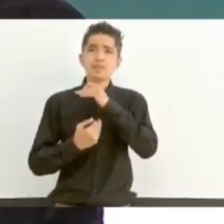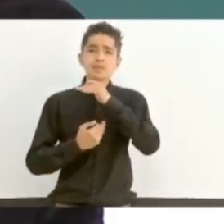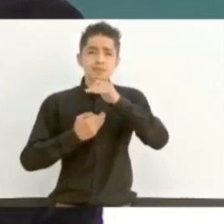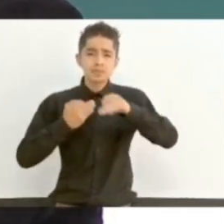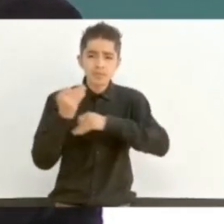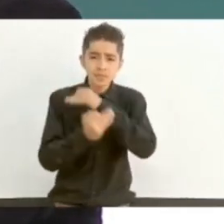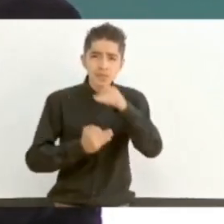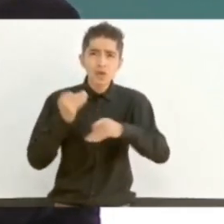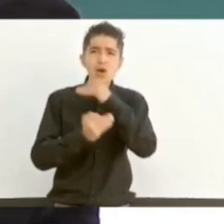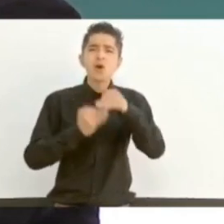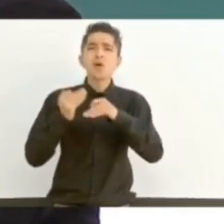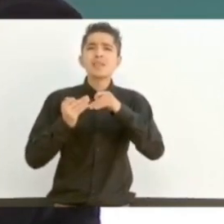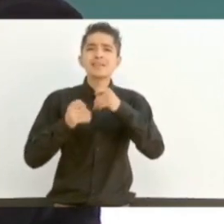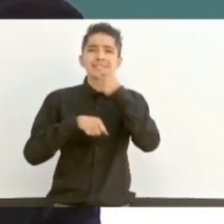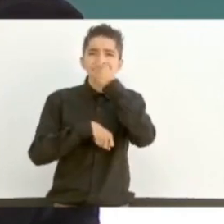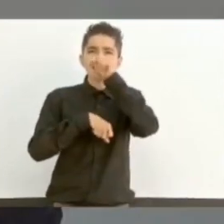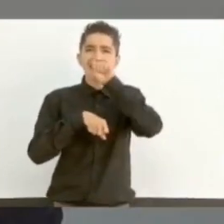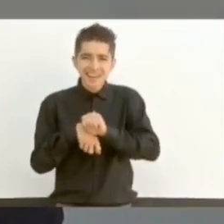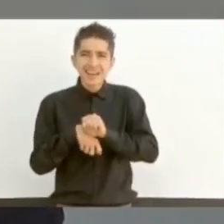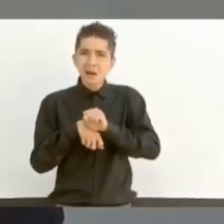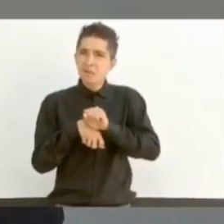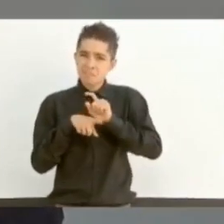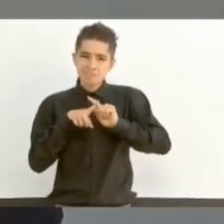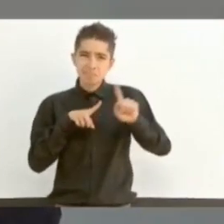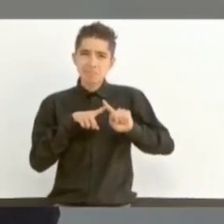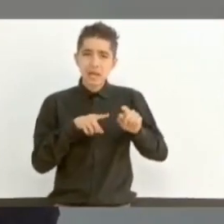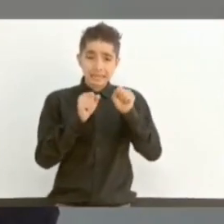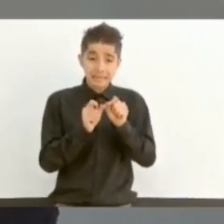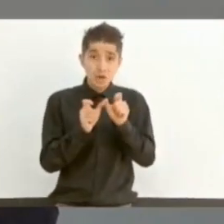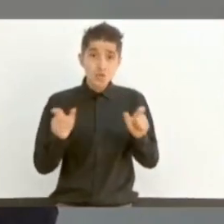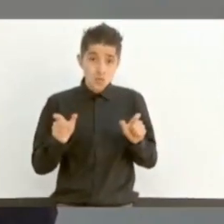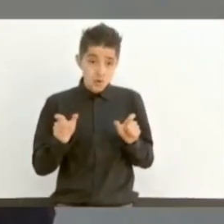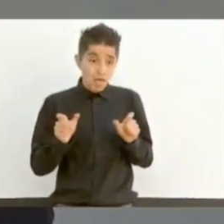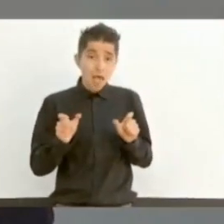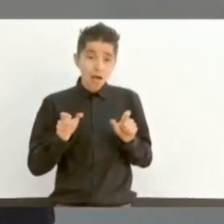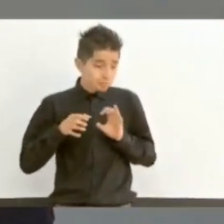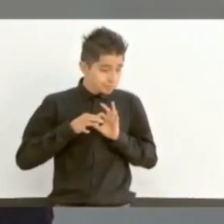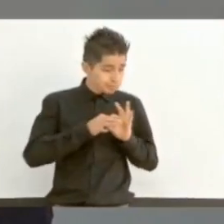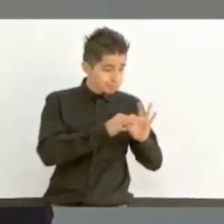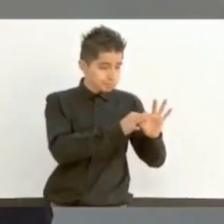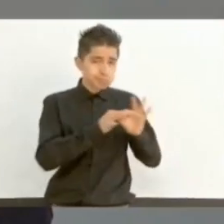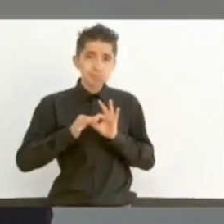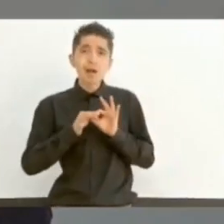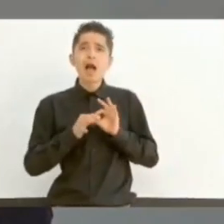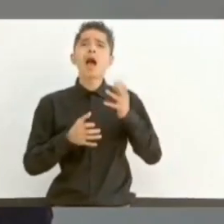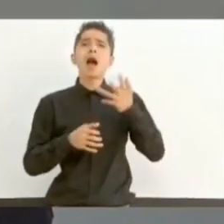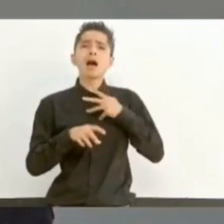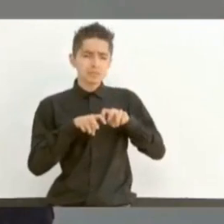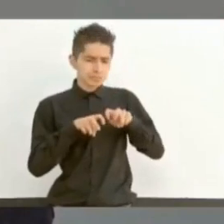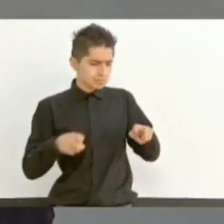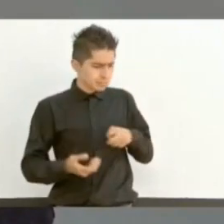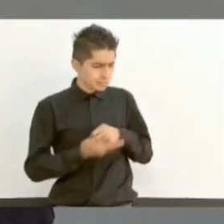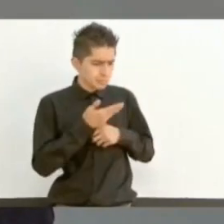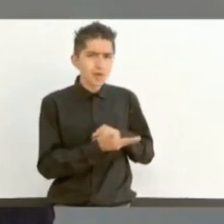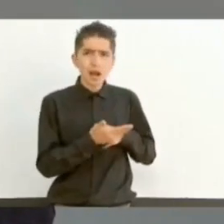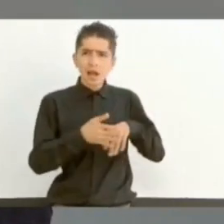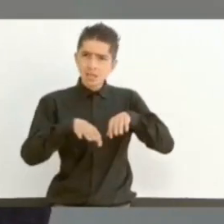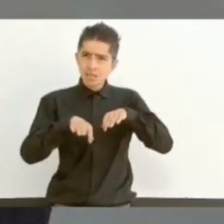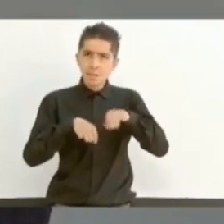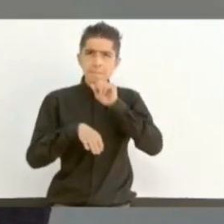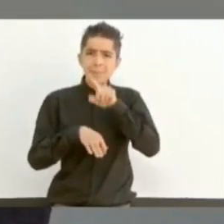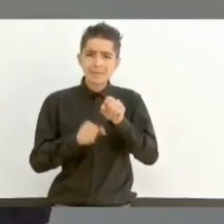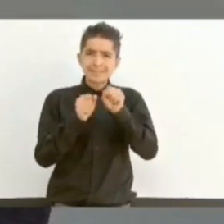todas las dependencias que tienen que ver con seguridad. Aquí están los integrantes del Gabinete de